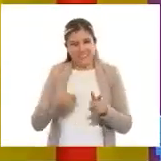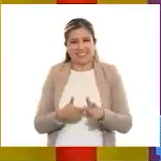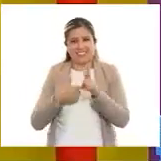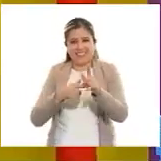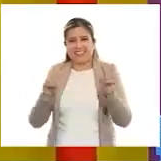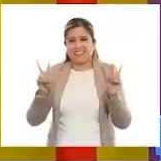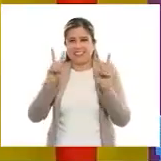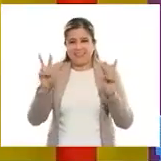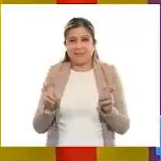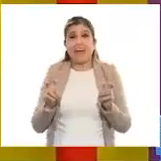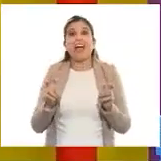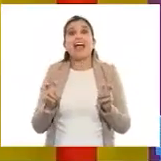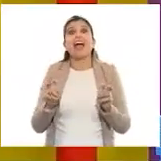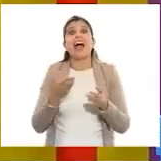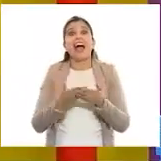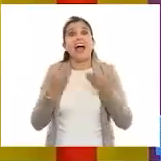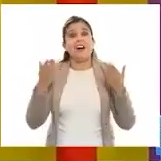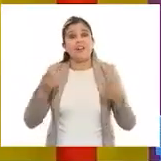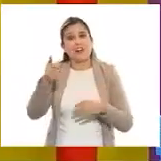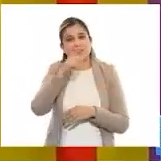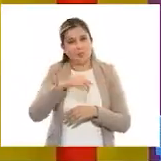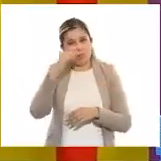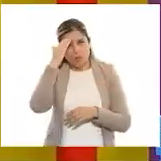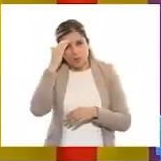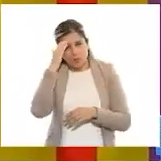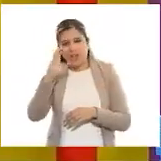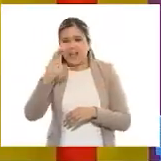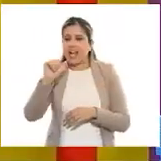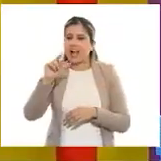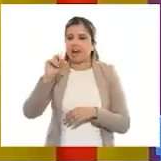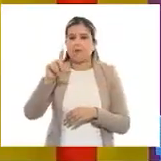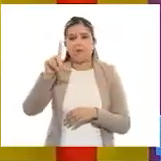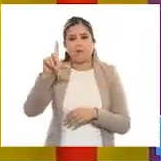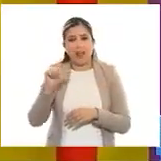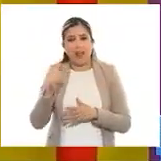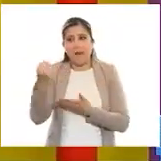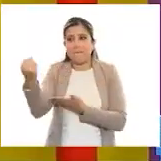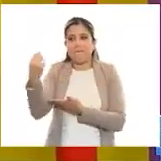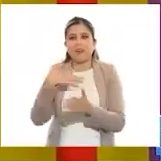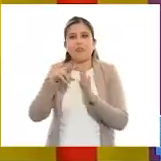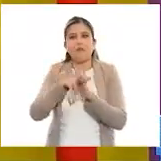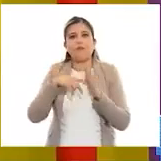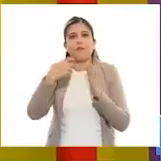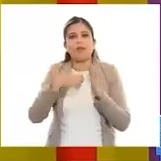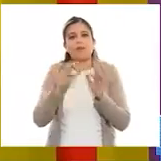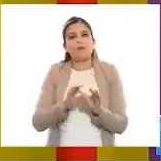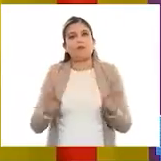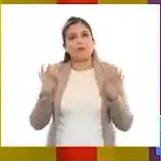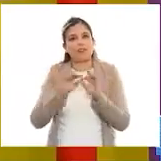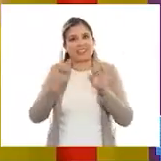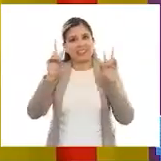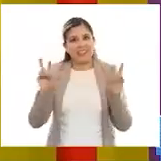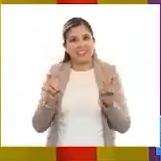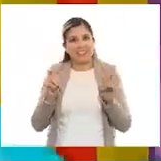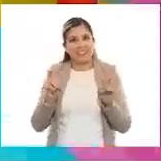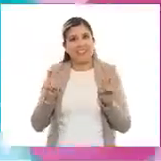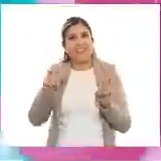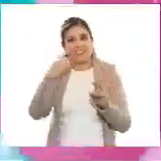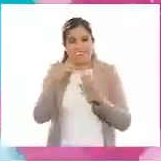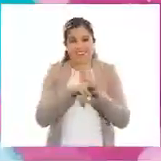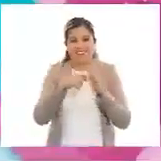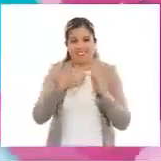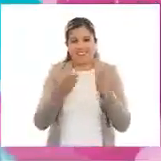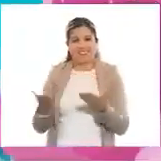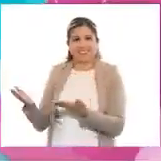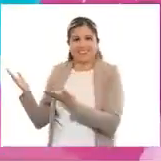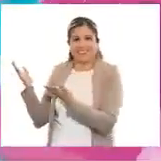tema, ¿qué te parece si vamos a conocer a Carola, que nos mandó un video muy importante sobre el tema? ¿Vamos? ¡Vamos!